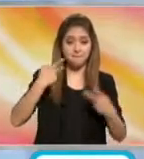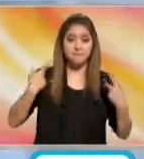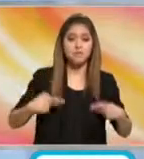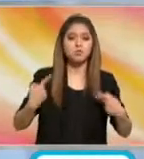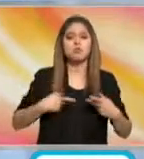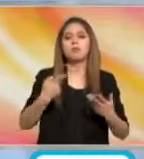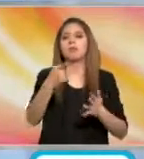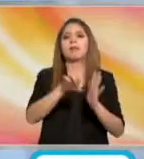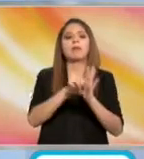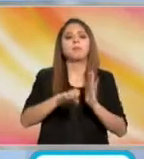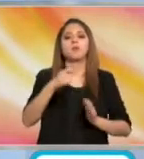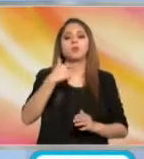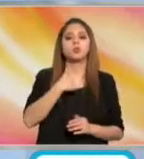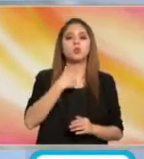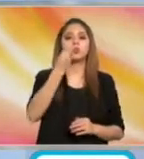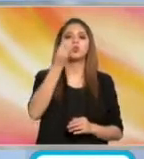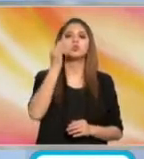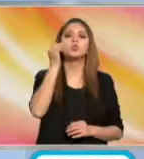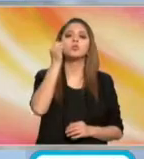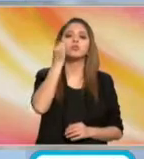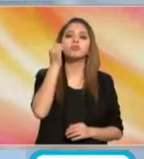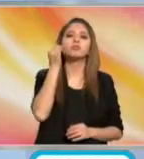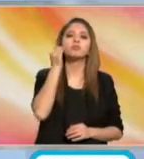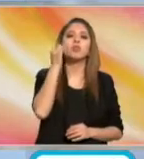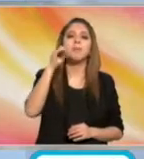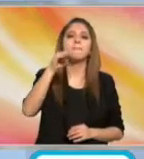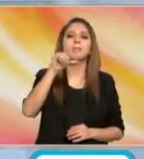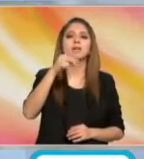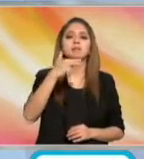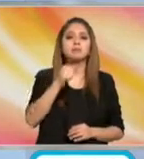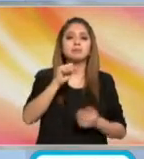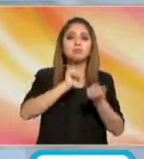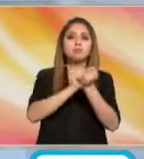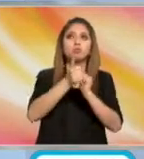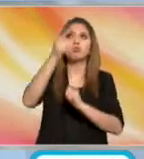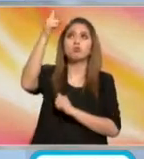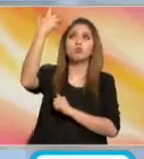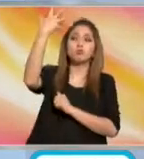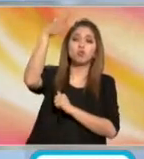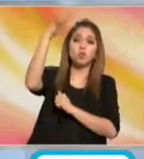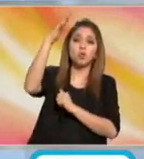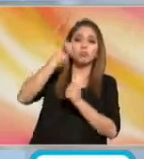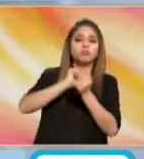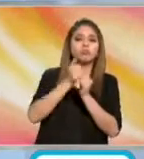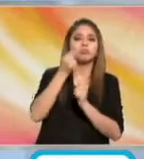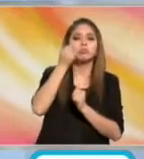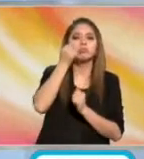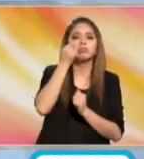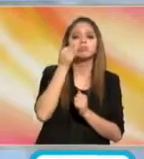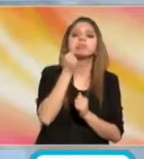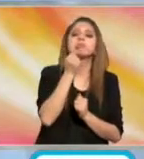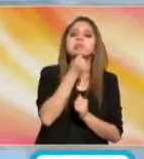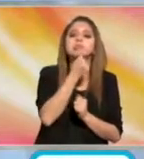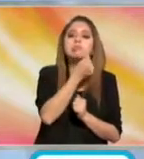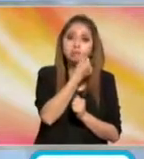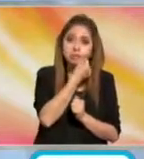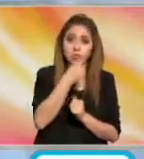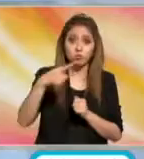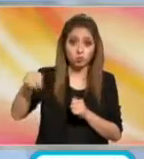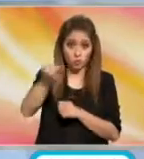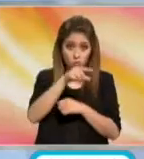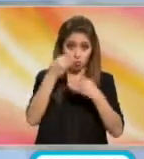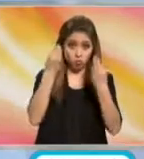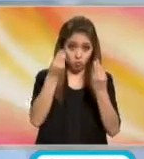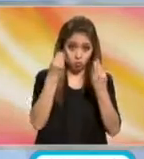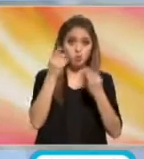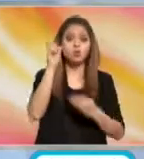ejemplo, tengo muchas manchas que me salen con el sol. Ah, exactamente. A mí me salen manchas con el sol y muchas de ustedes también